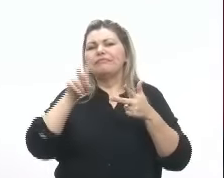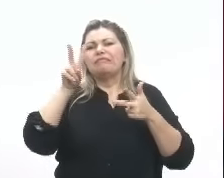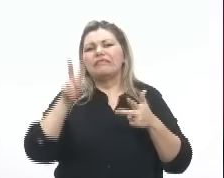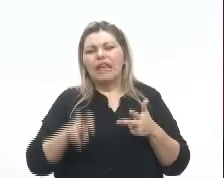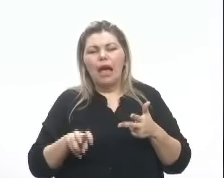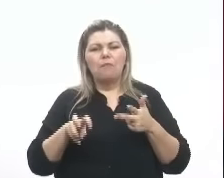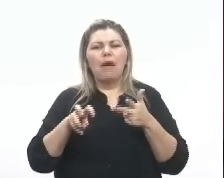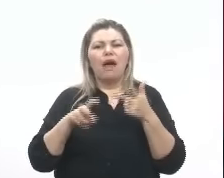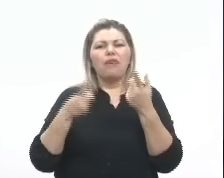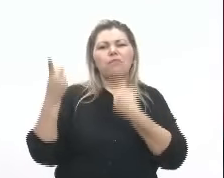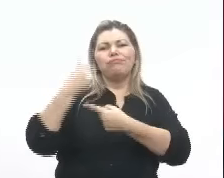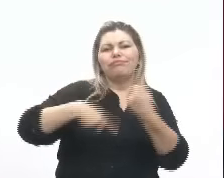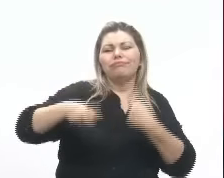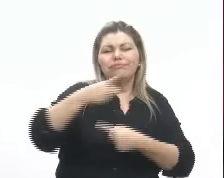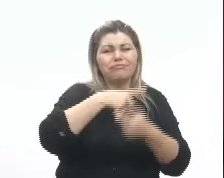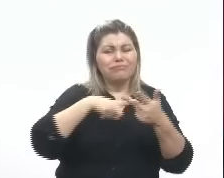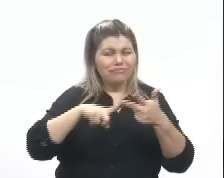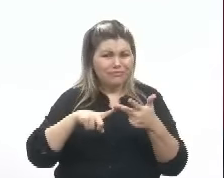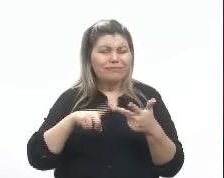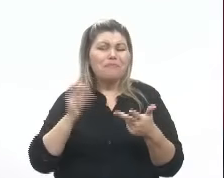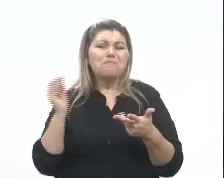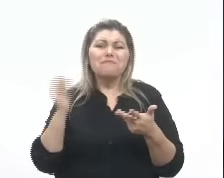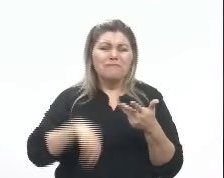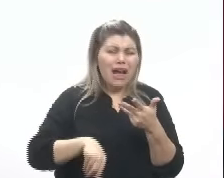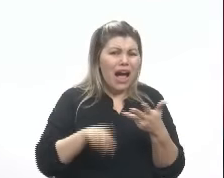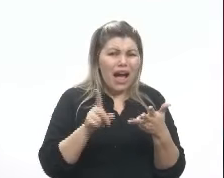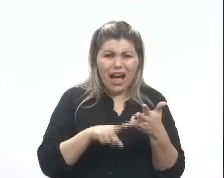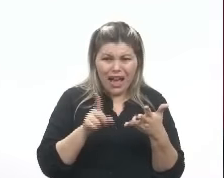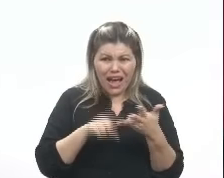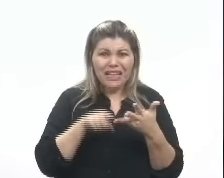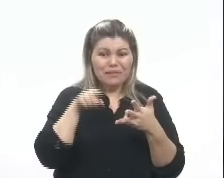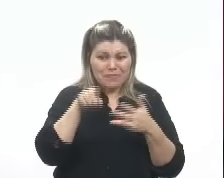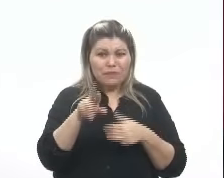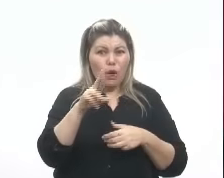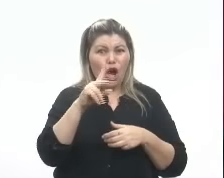percepciones internas. Y como si eso fuera poco, en ese RIGI,